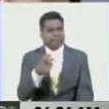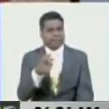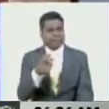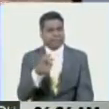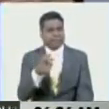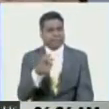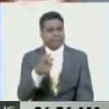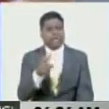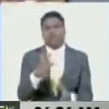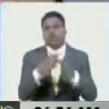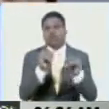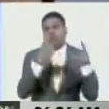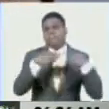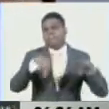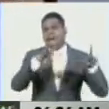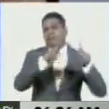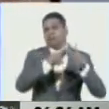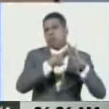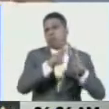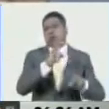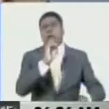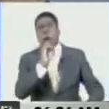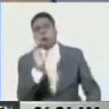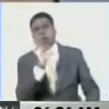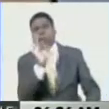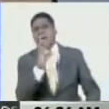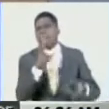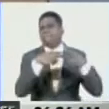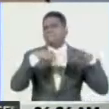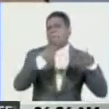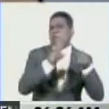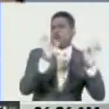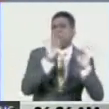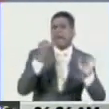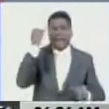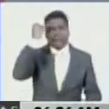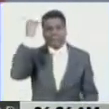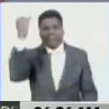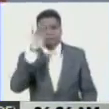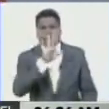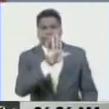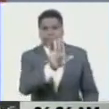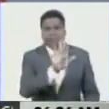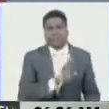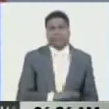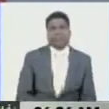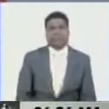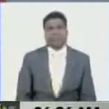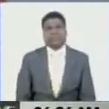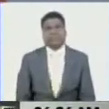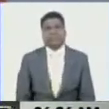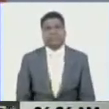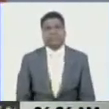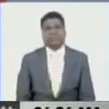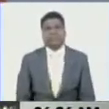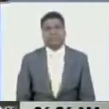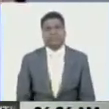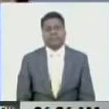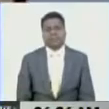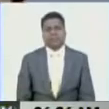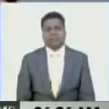de valores o antivalores, conjunto de criterios e ideas que se corresponden con